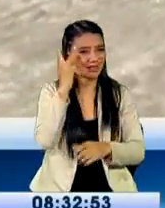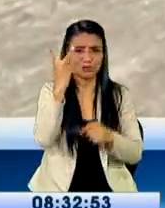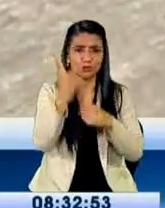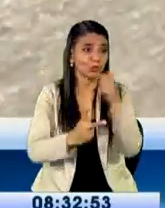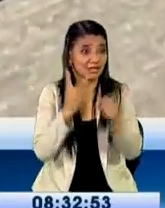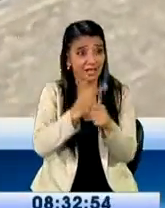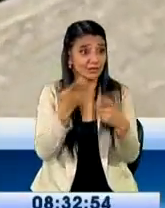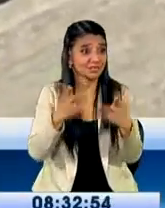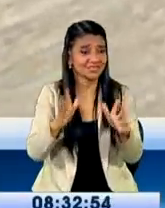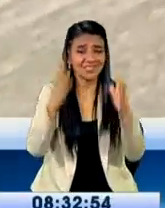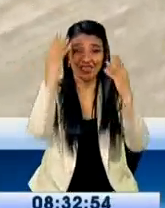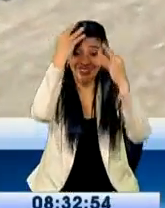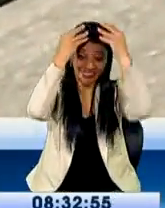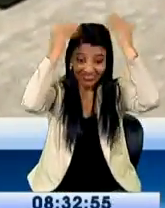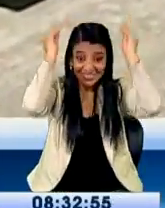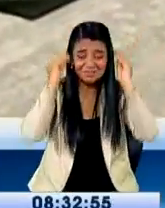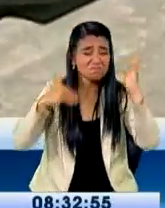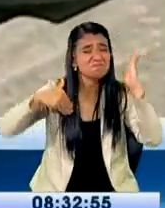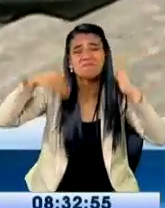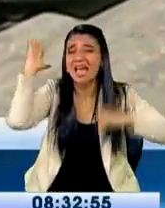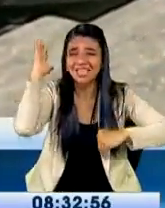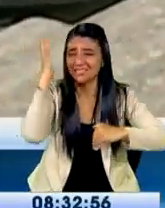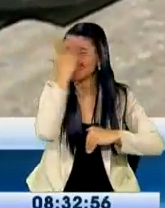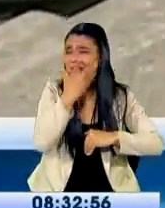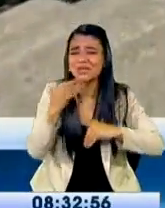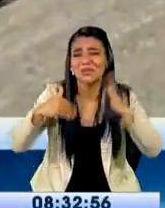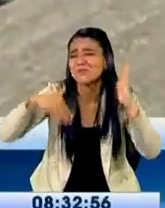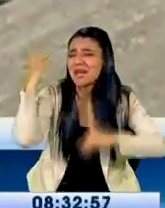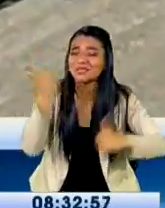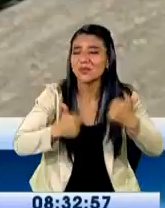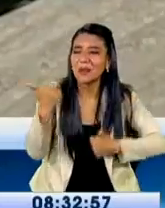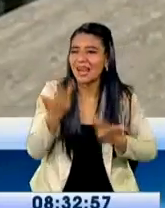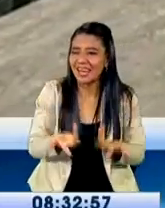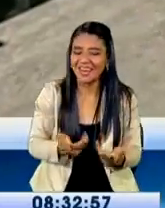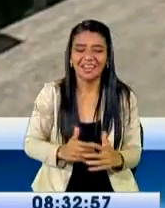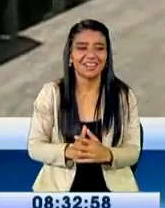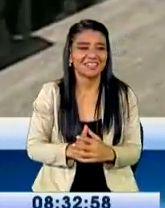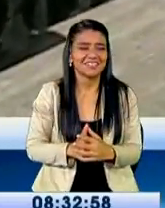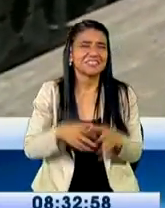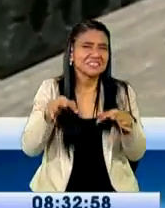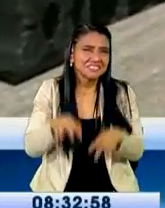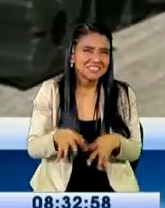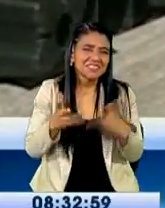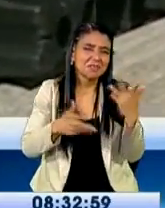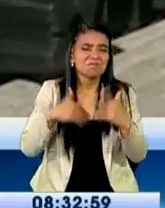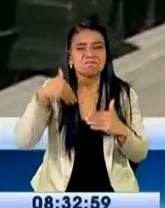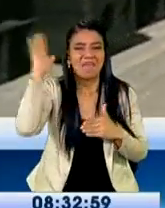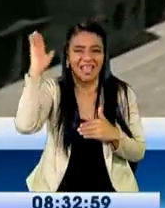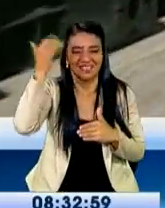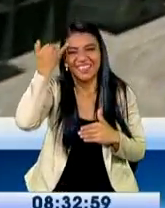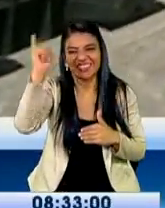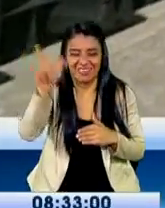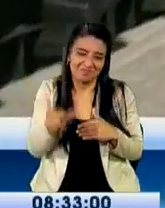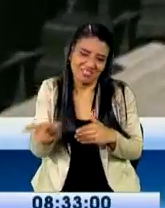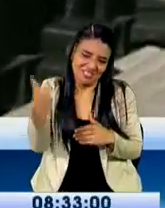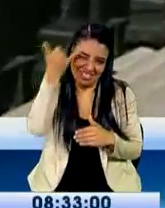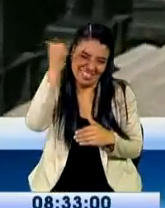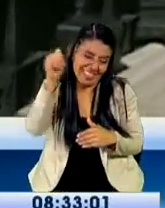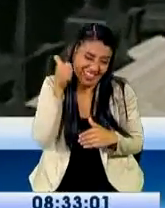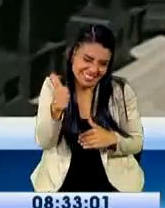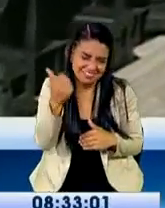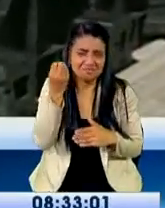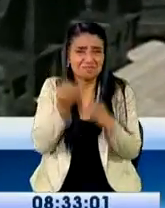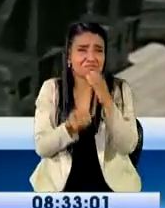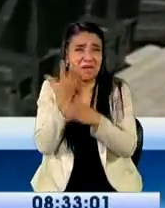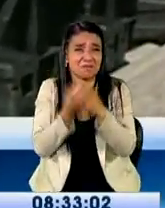es el disfraz más original que has visto? Bueno, en este caso se ve mucho la creatividad de la gente. La gente es súper